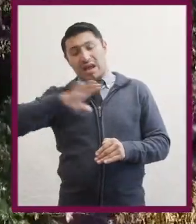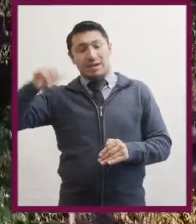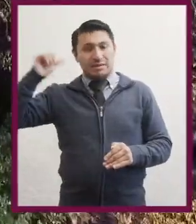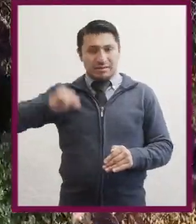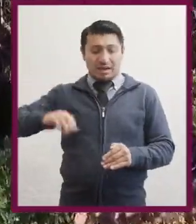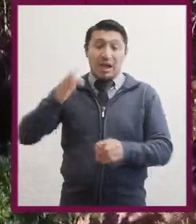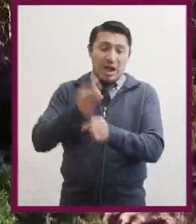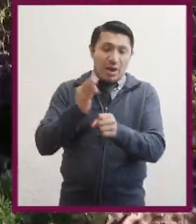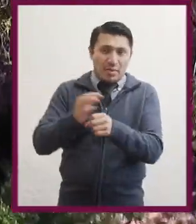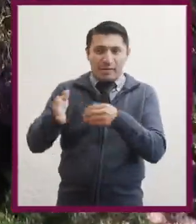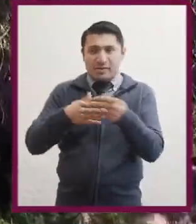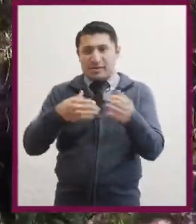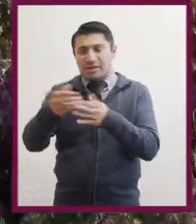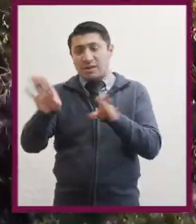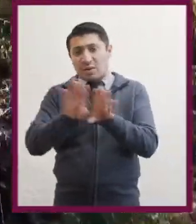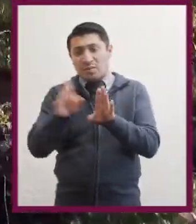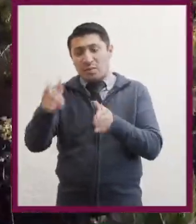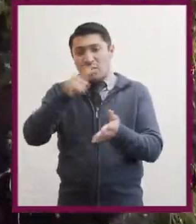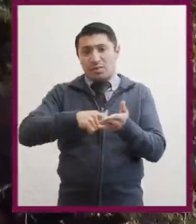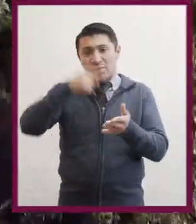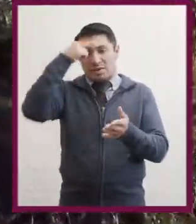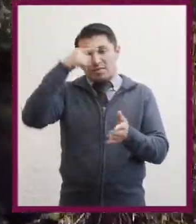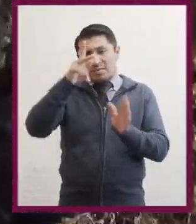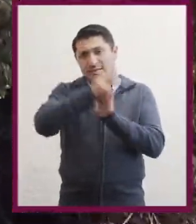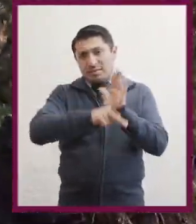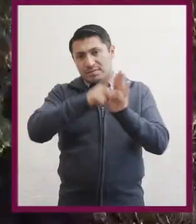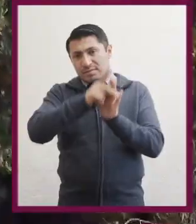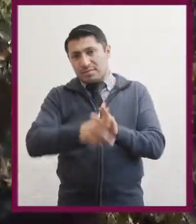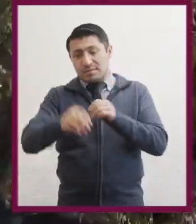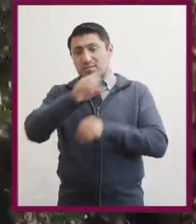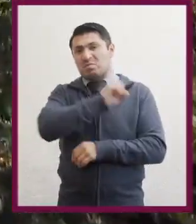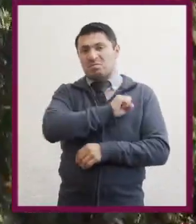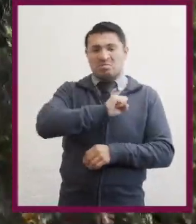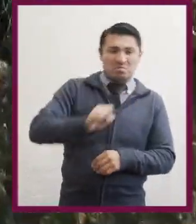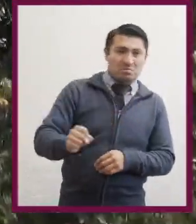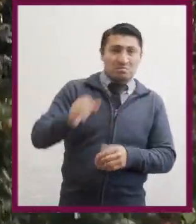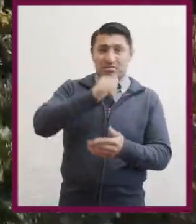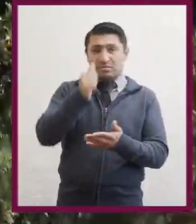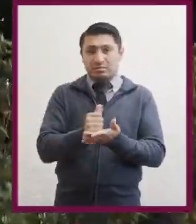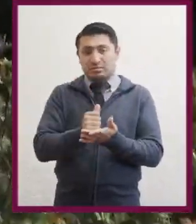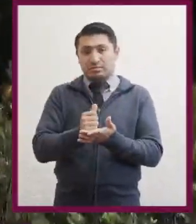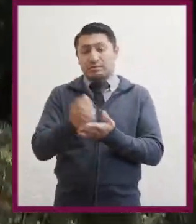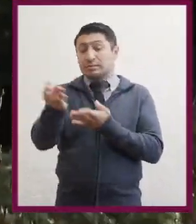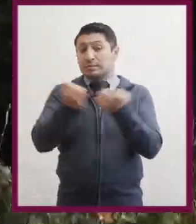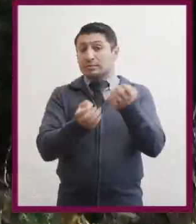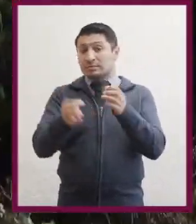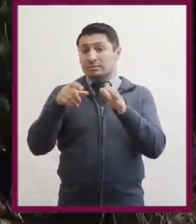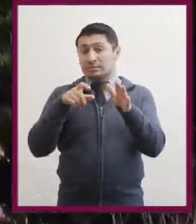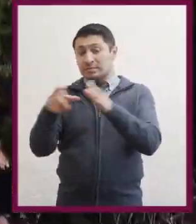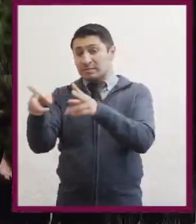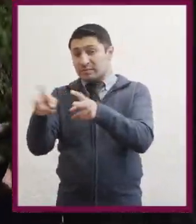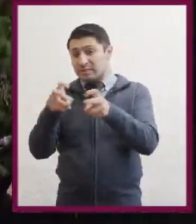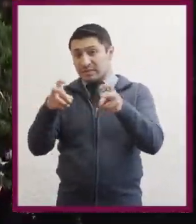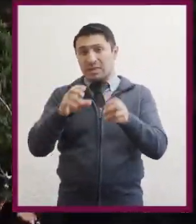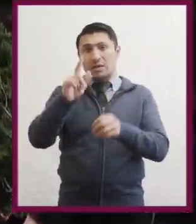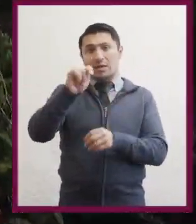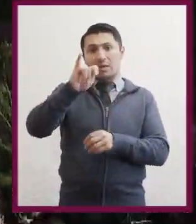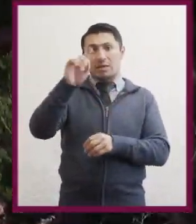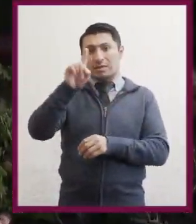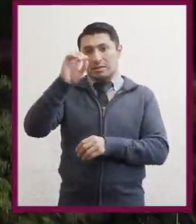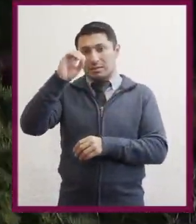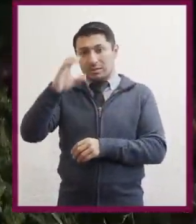que en tiempos más modernos ha servido de locación para cintas como Maldita Ciudad, Ensayo de un crimen o Tizoc.